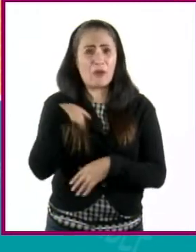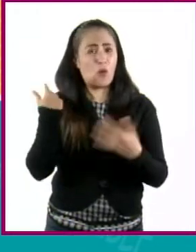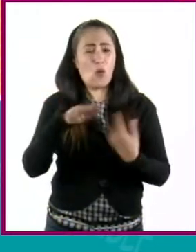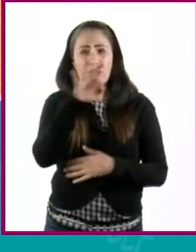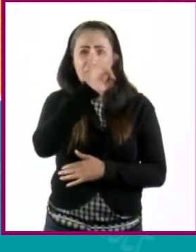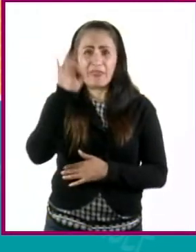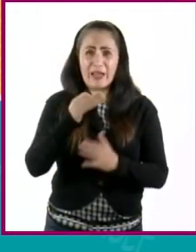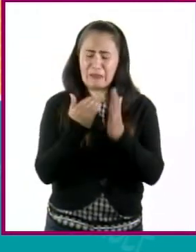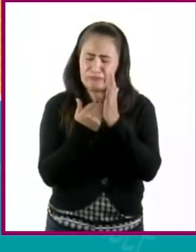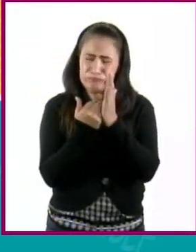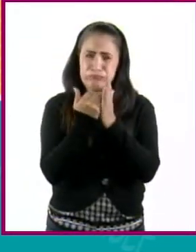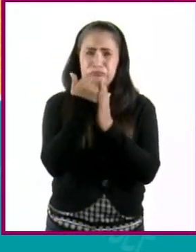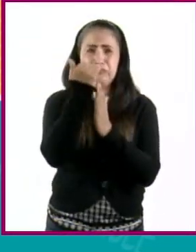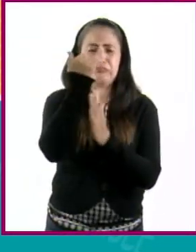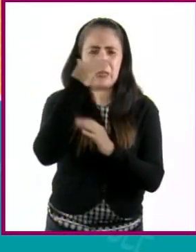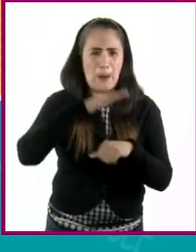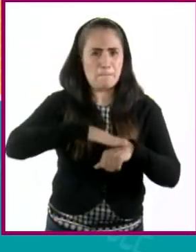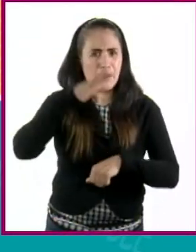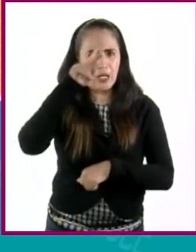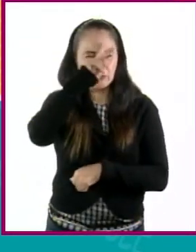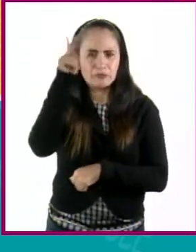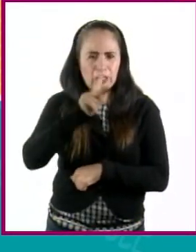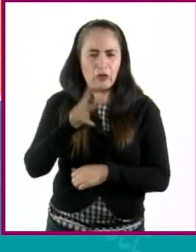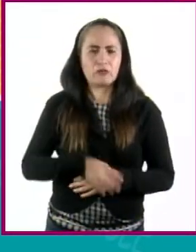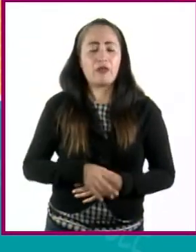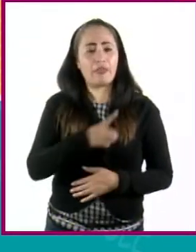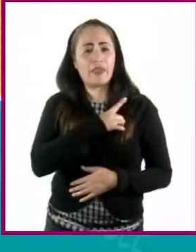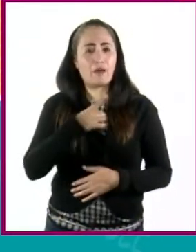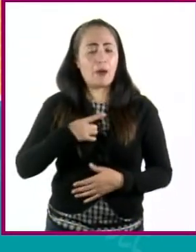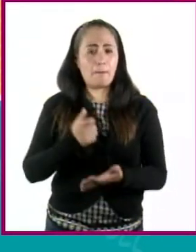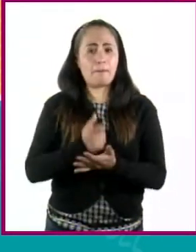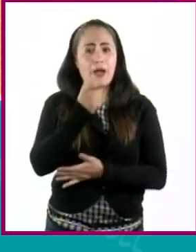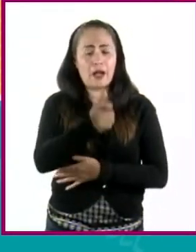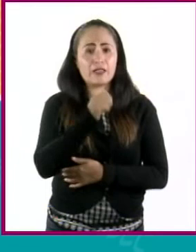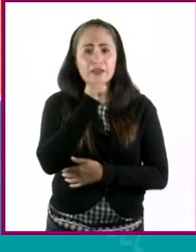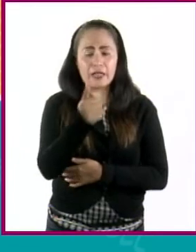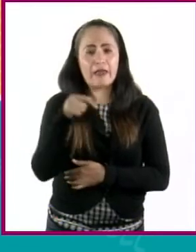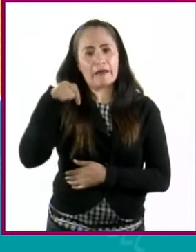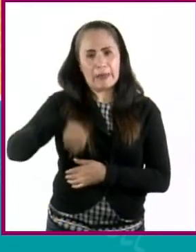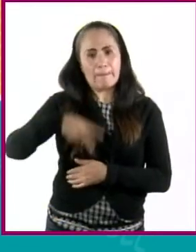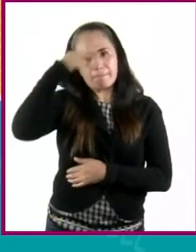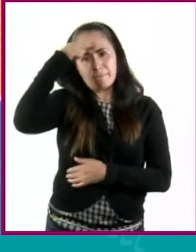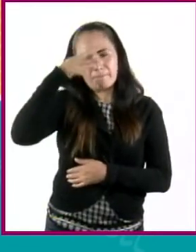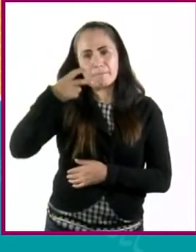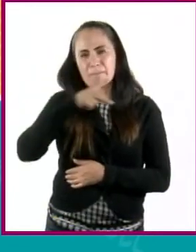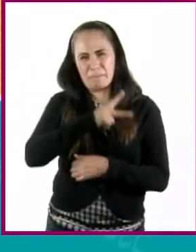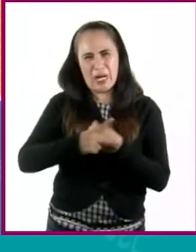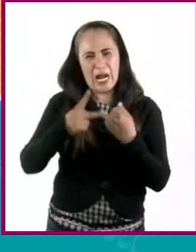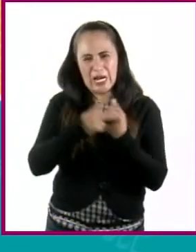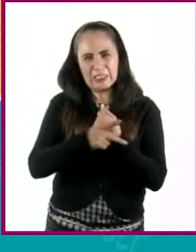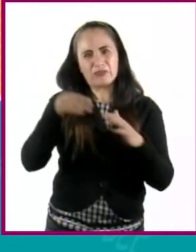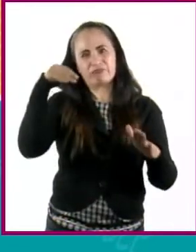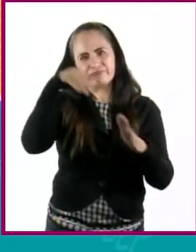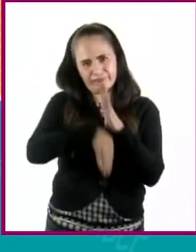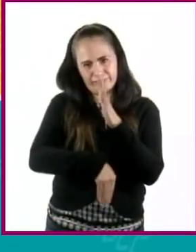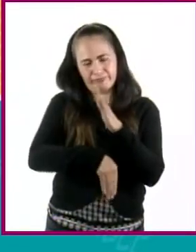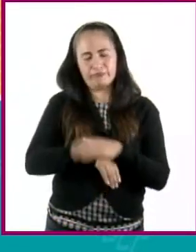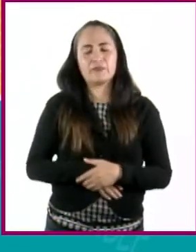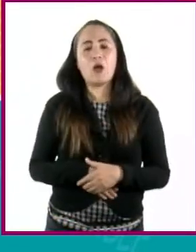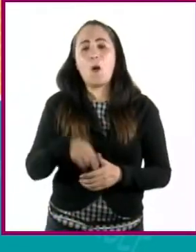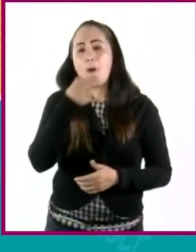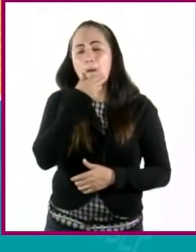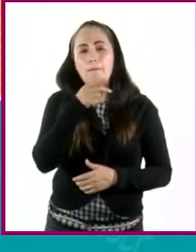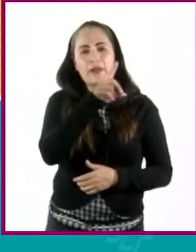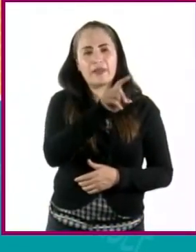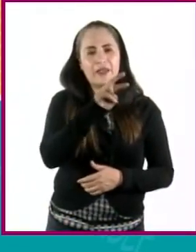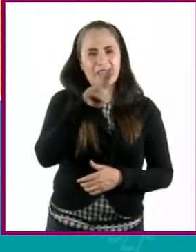exponencial. Las deudas que no se pagan tienen consecuencias en la economía de un país. A continuación, hablaremos con el doctor en